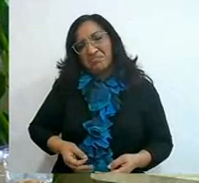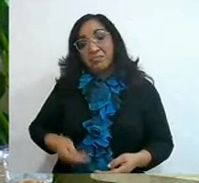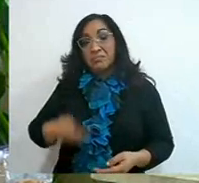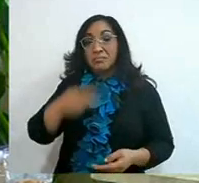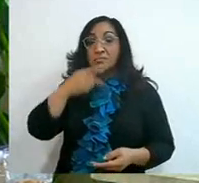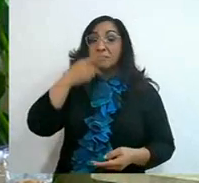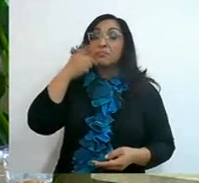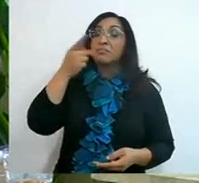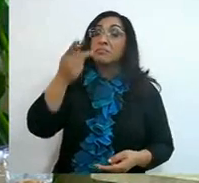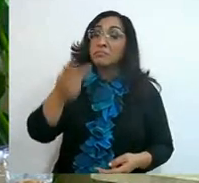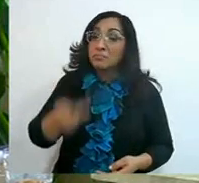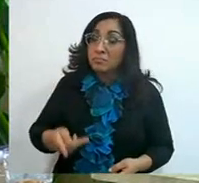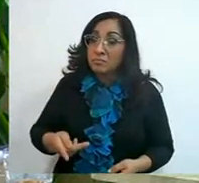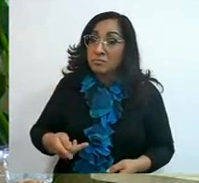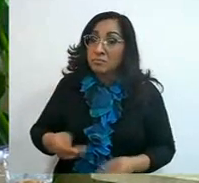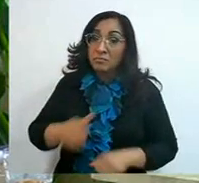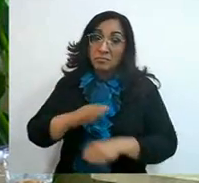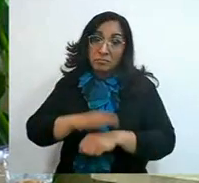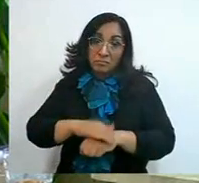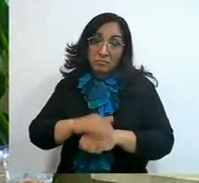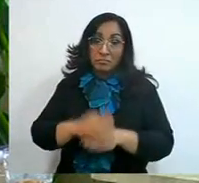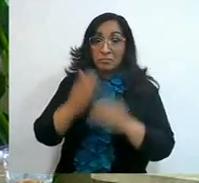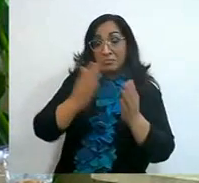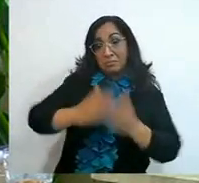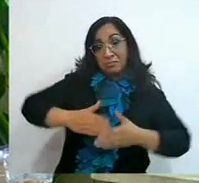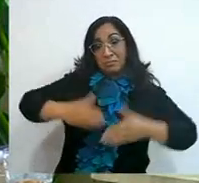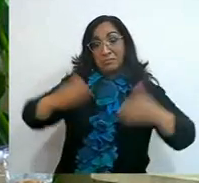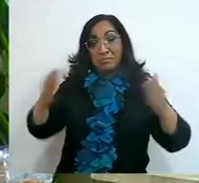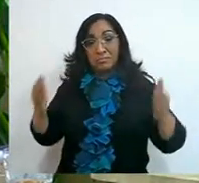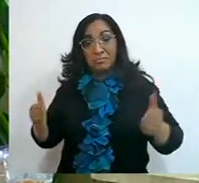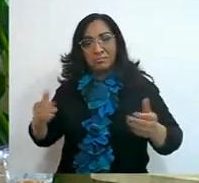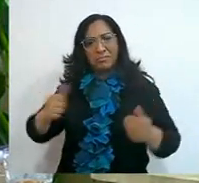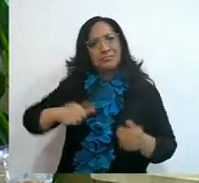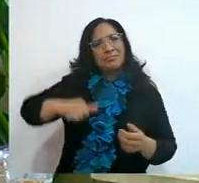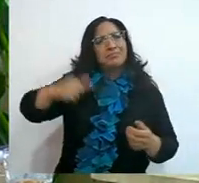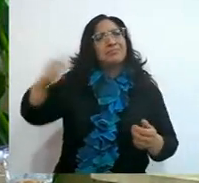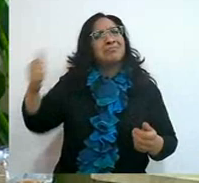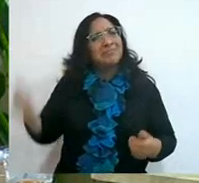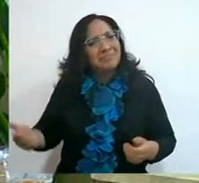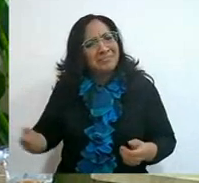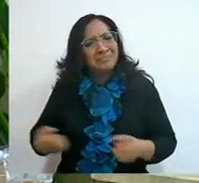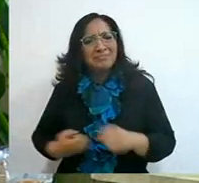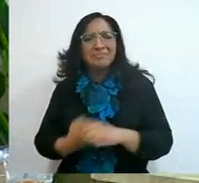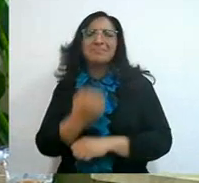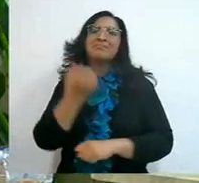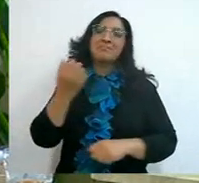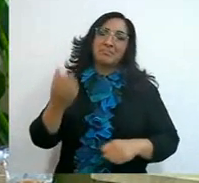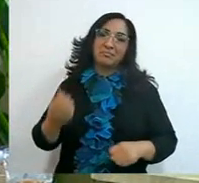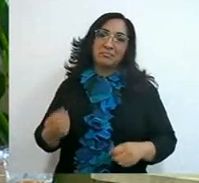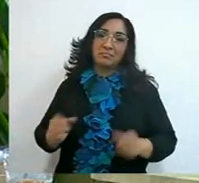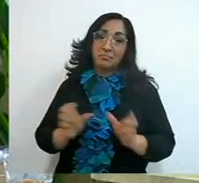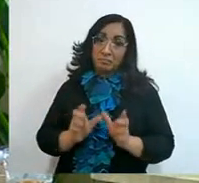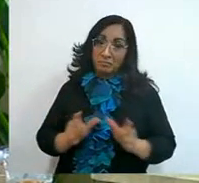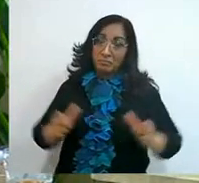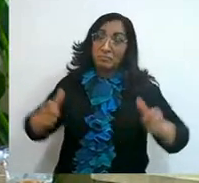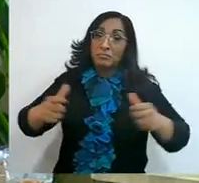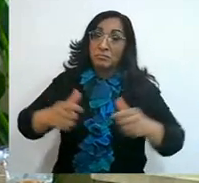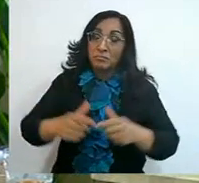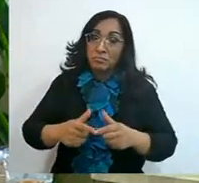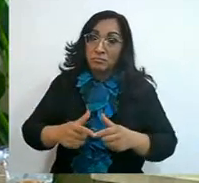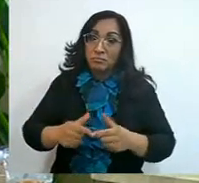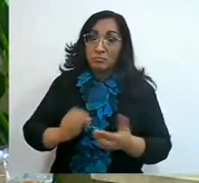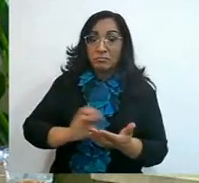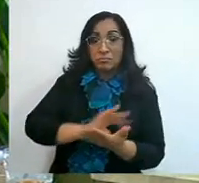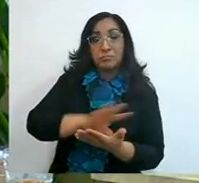exaltando a mis grandes amigos de Monterrey. Era un grupo de matrimonios. Y yo llegué